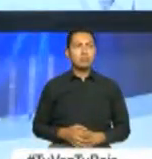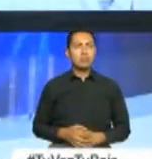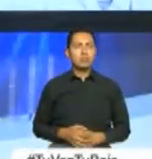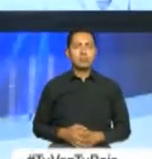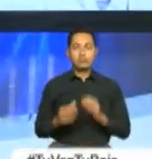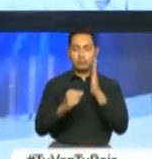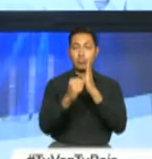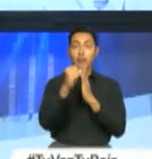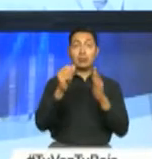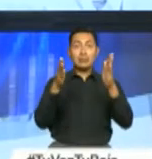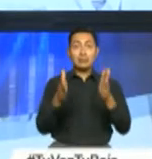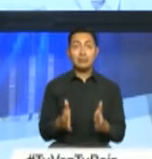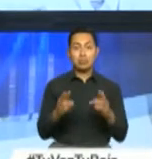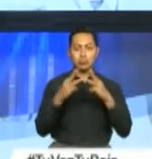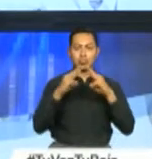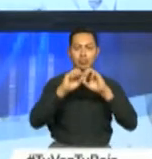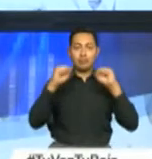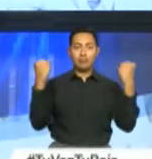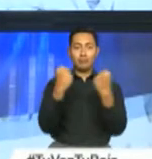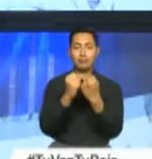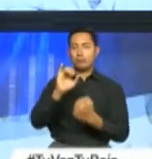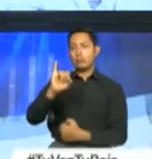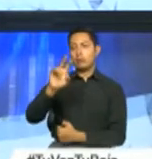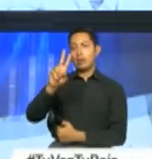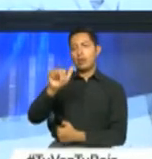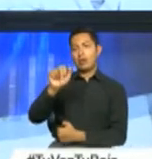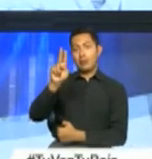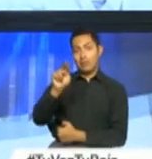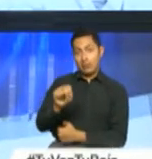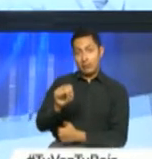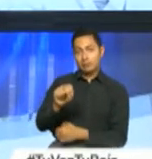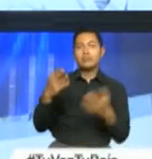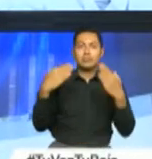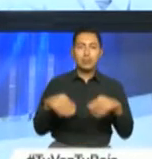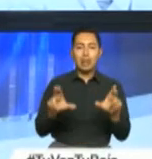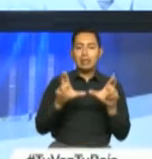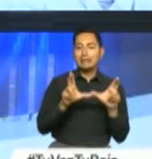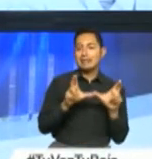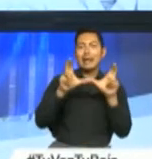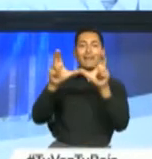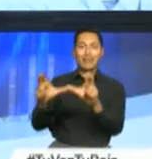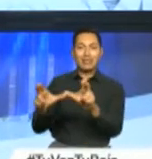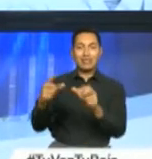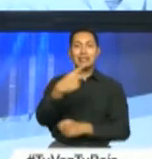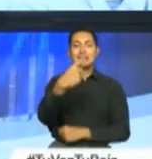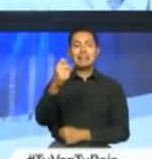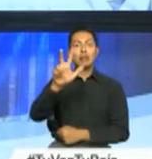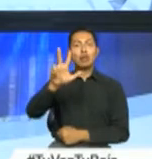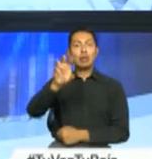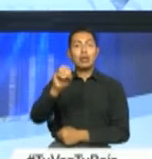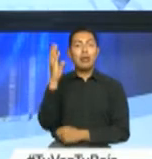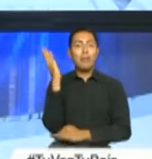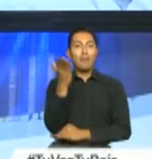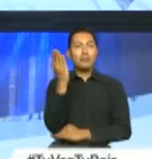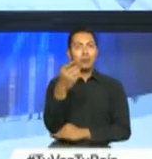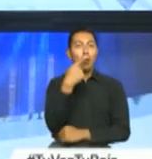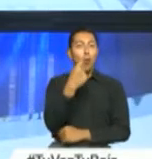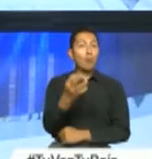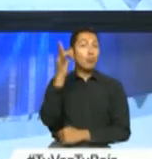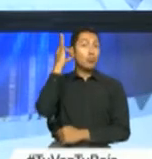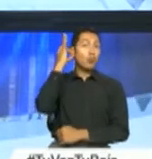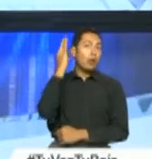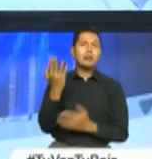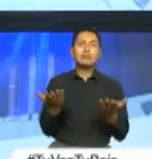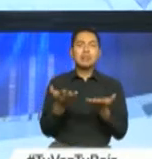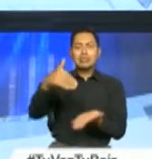El ministro de Inclusión Económica y Social, Iván Espinel, otorgó la certificación a 130 educadoras y educadores de los